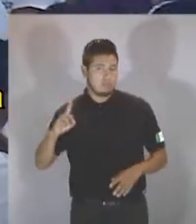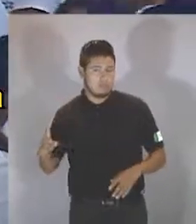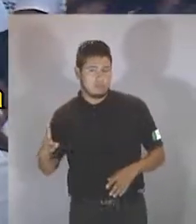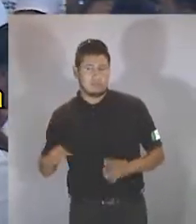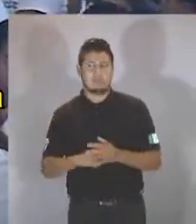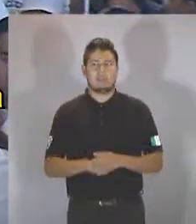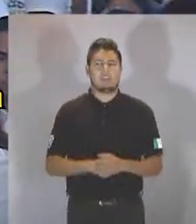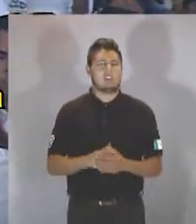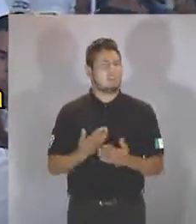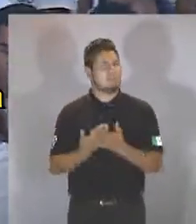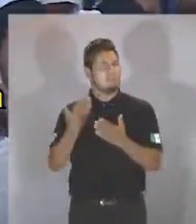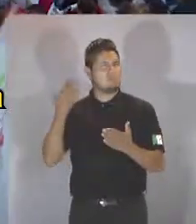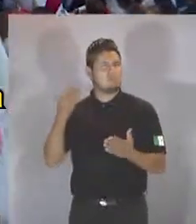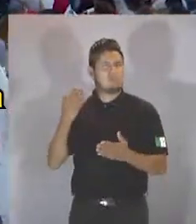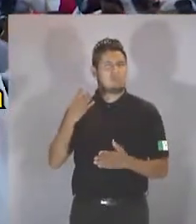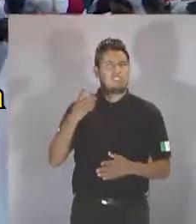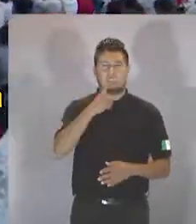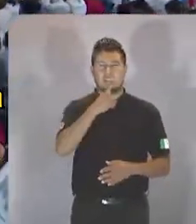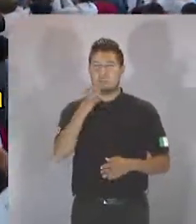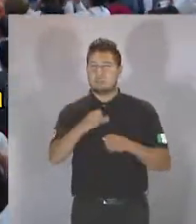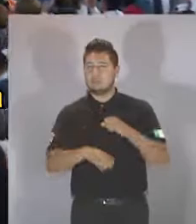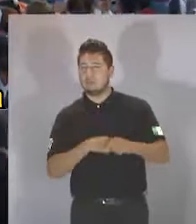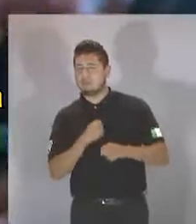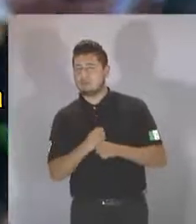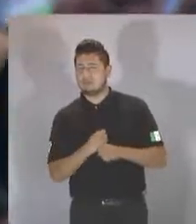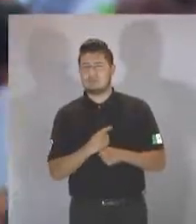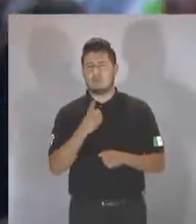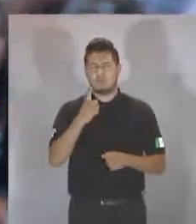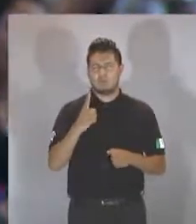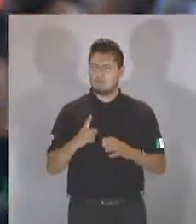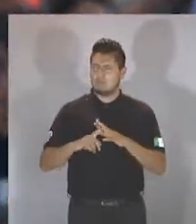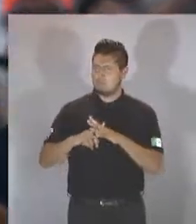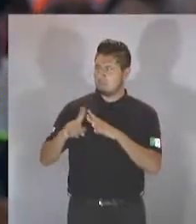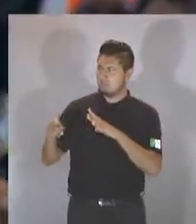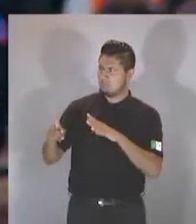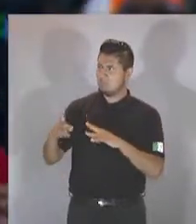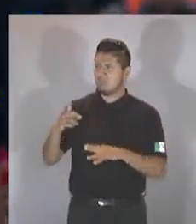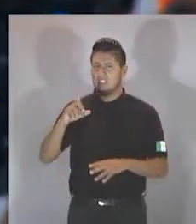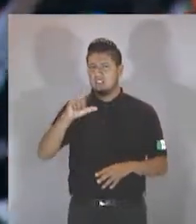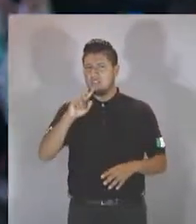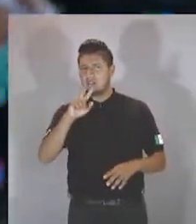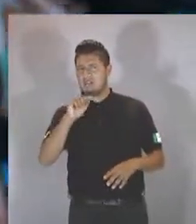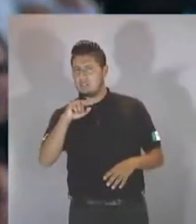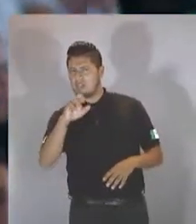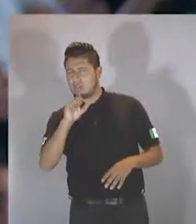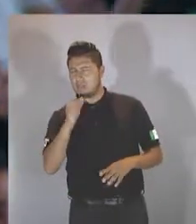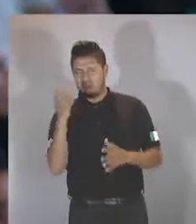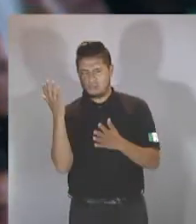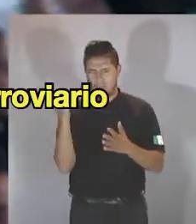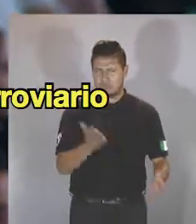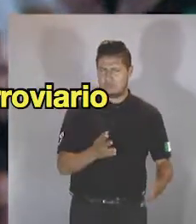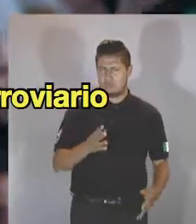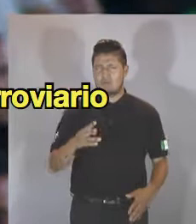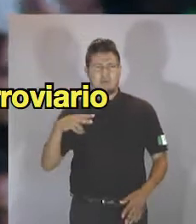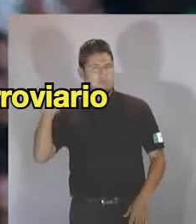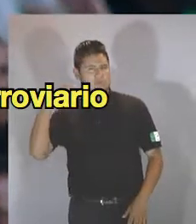Meade, asumió en Zacatecas diversos compromisos para impulsar el desarrollo económico de la entidad y consolidarla como uno de los mejores destinos turísticos del centro del país.